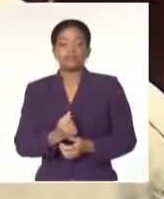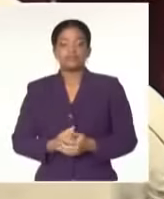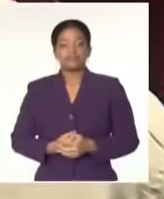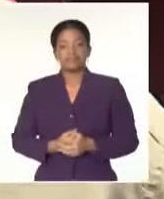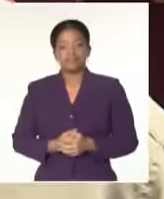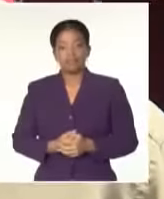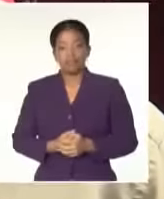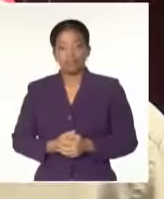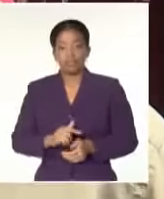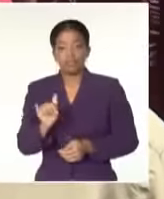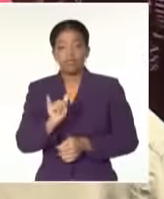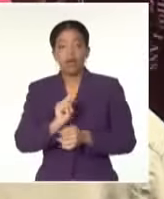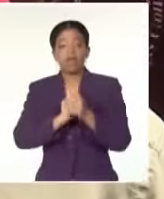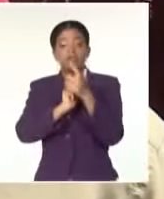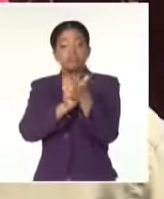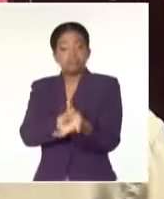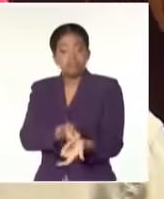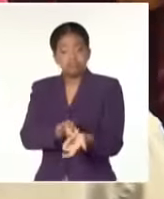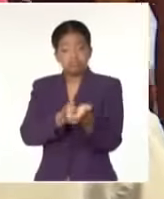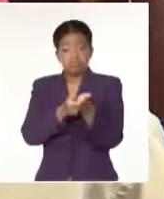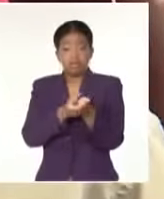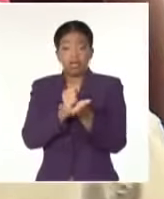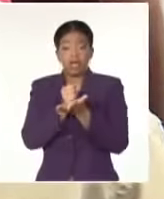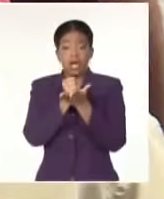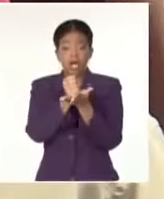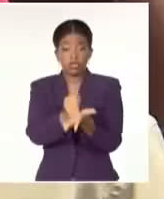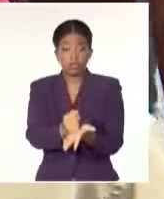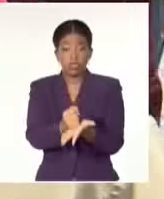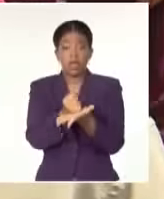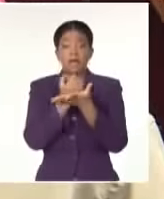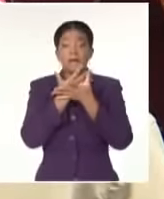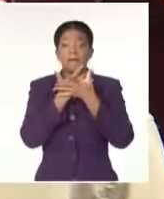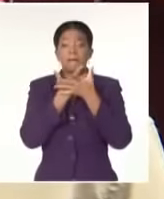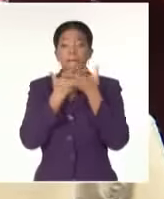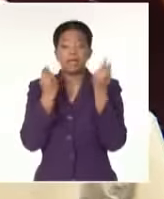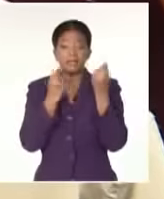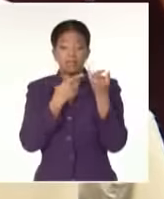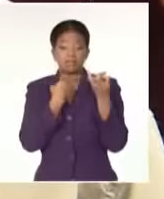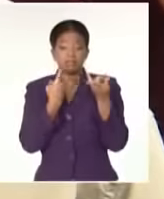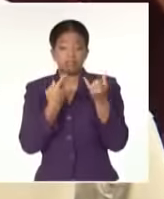de los bomberos y los rescatistas, la pérdida de vidas humanas,